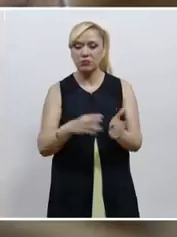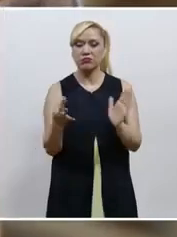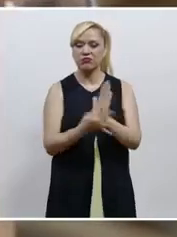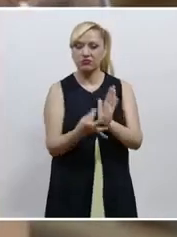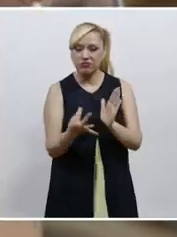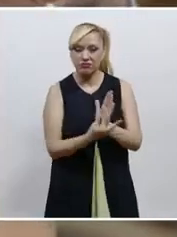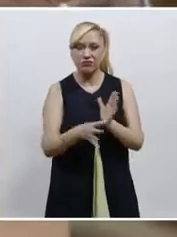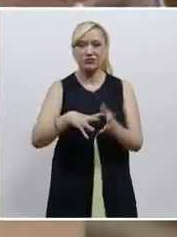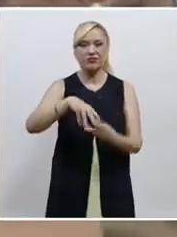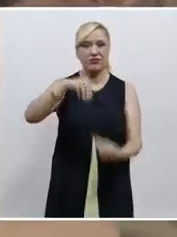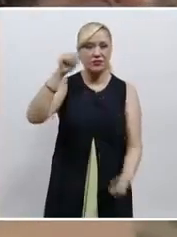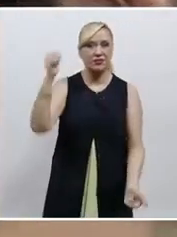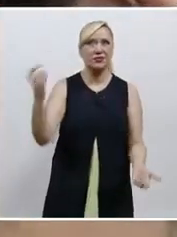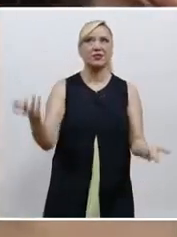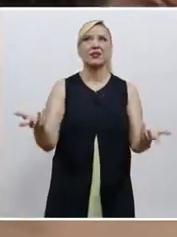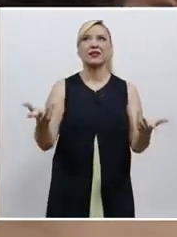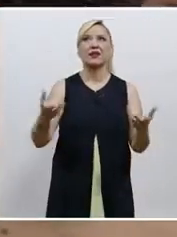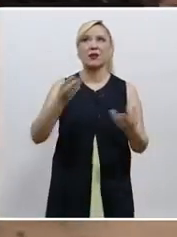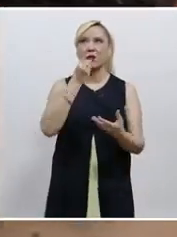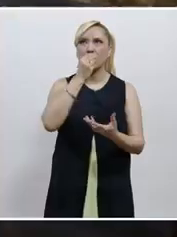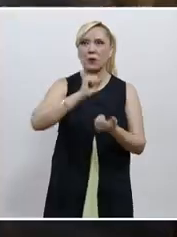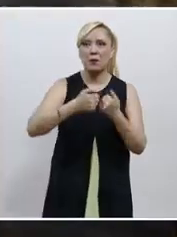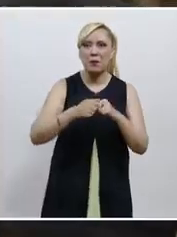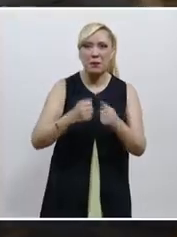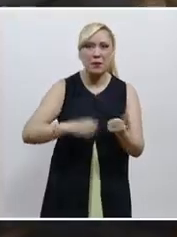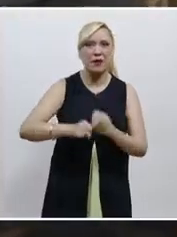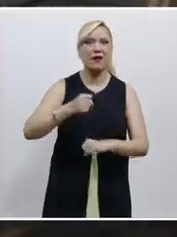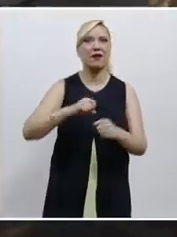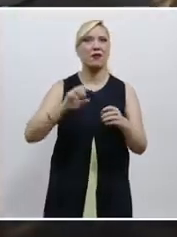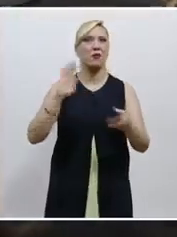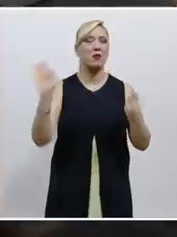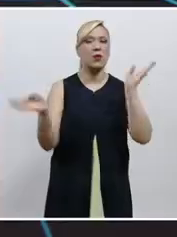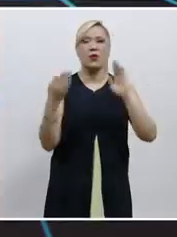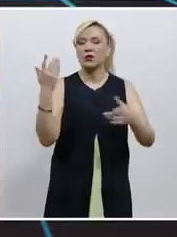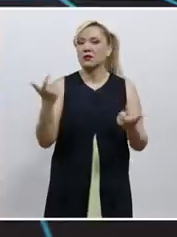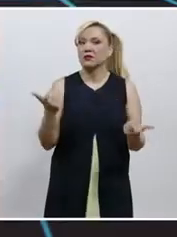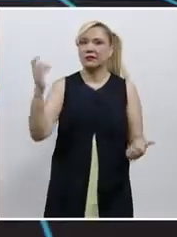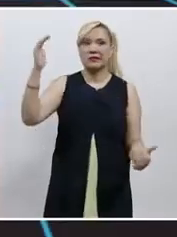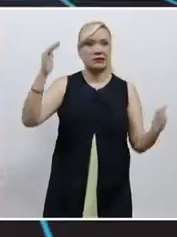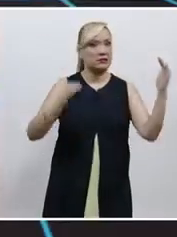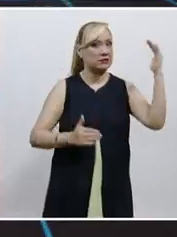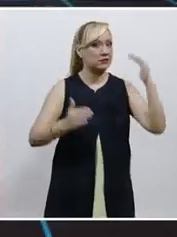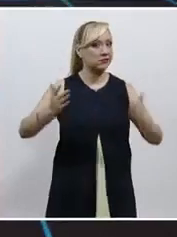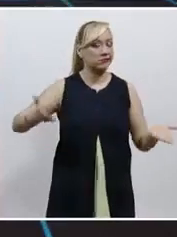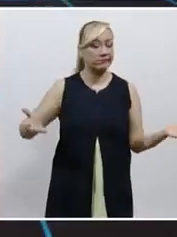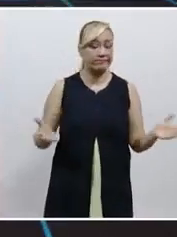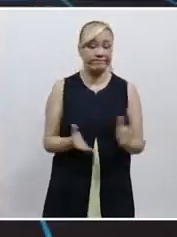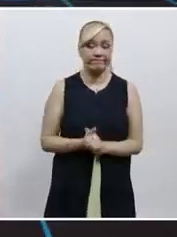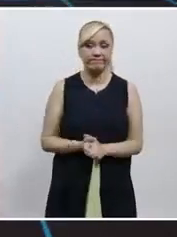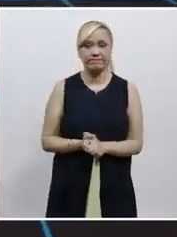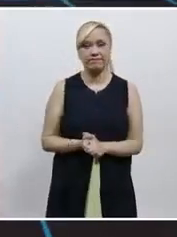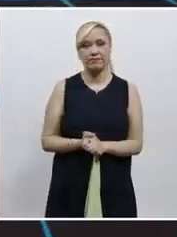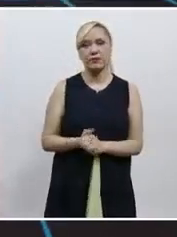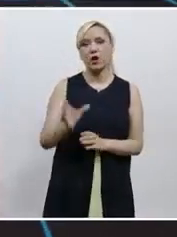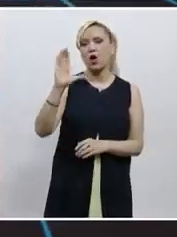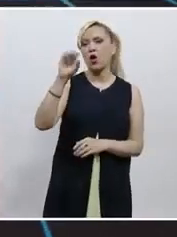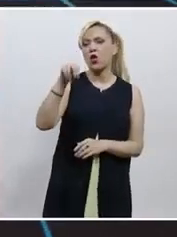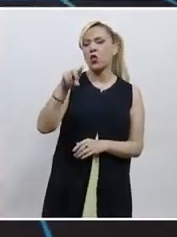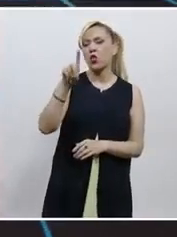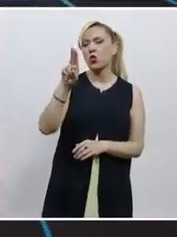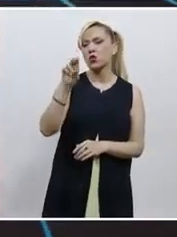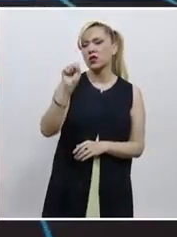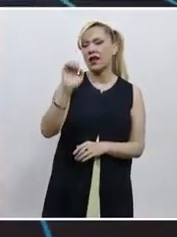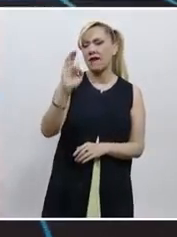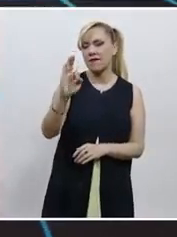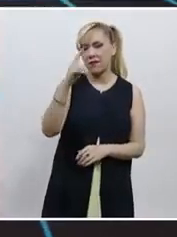mundial. Poder Informativo, Óscar González. La Conducef publicó en redes sociales un